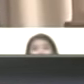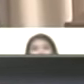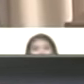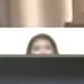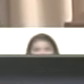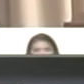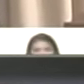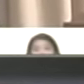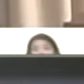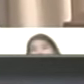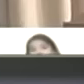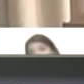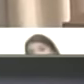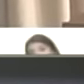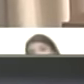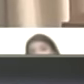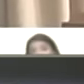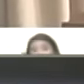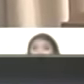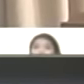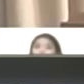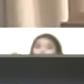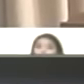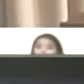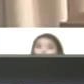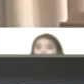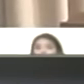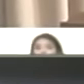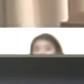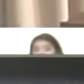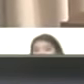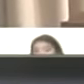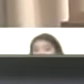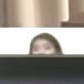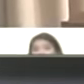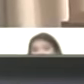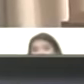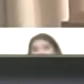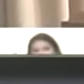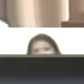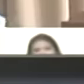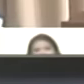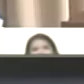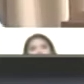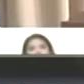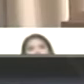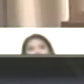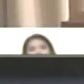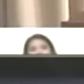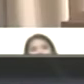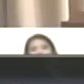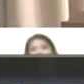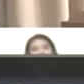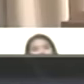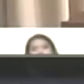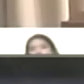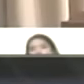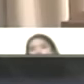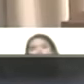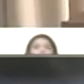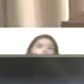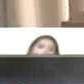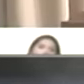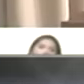mejor algunos hayan en el momento tengan vida y si son rescatados a tiempo podrían ser salvados. Sin embargo, los dejan ahí y, por supuesto,